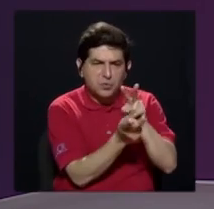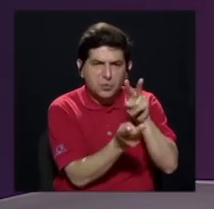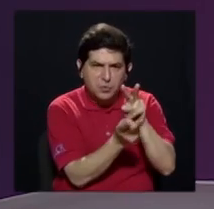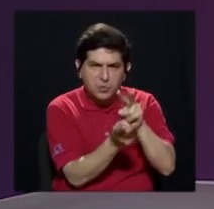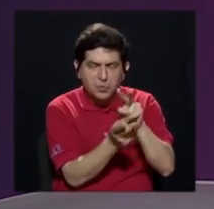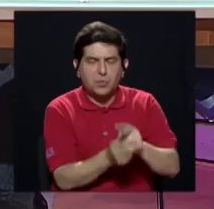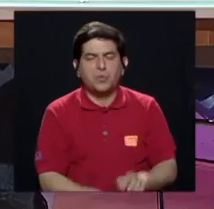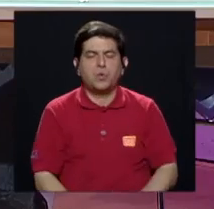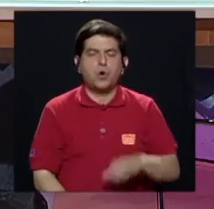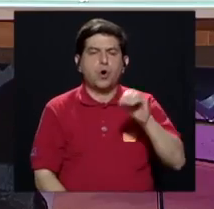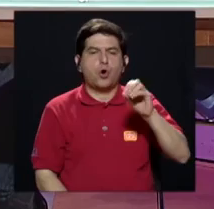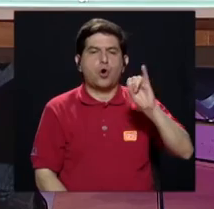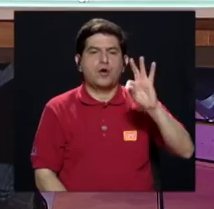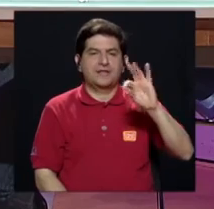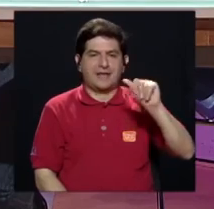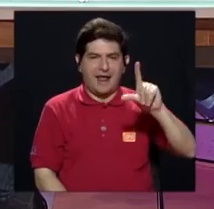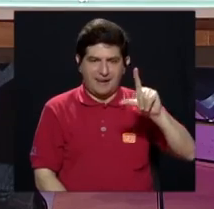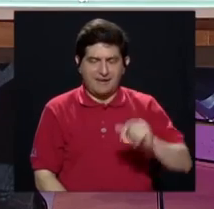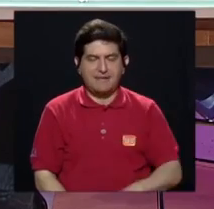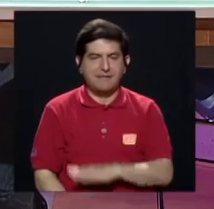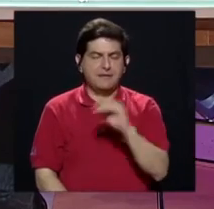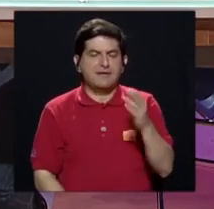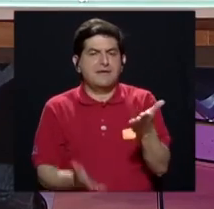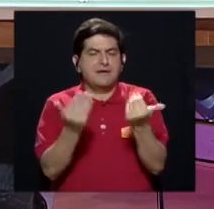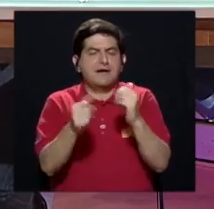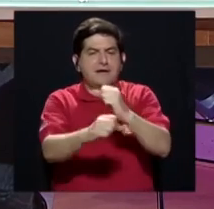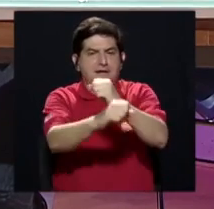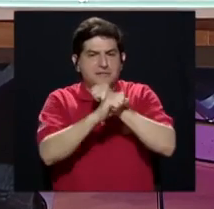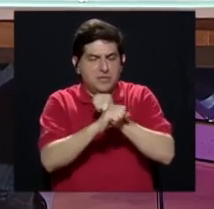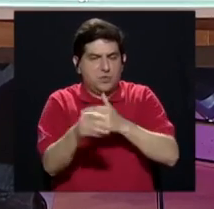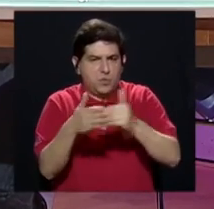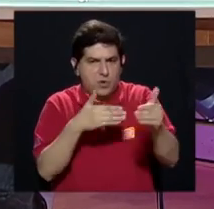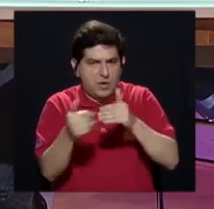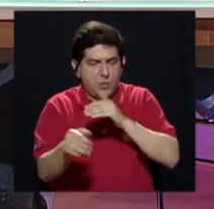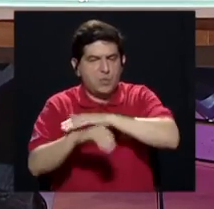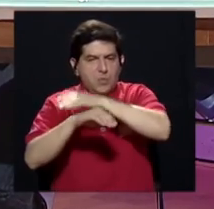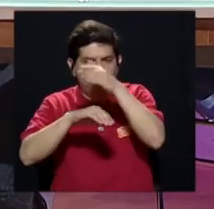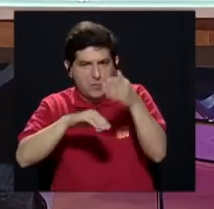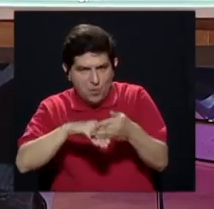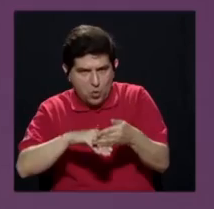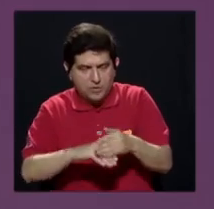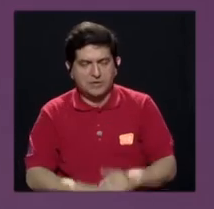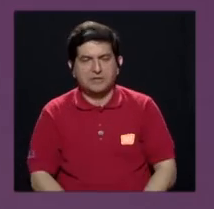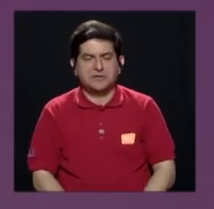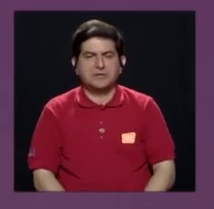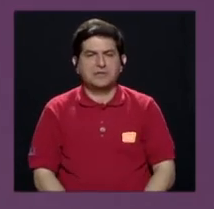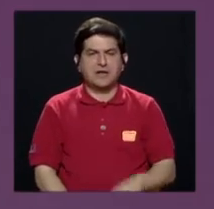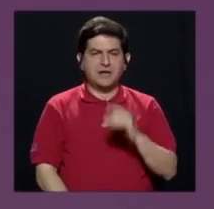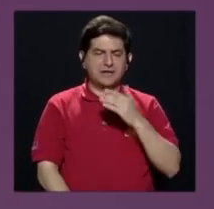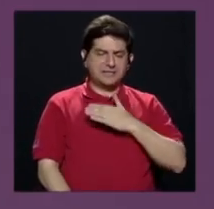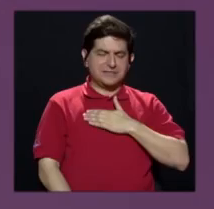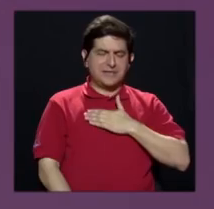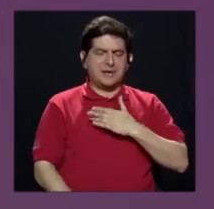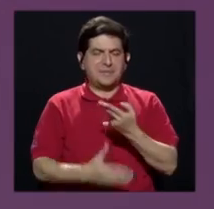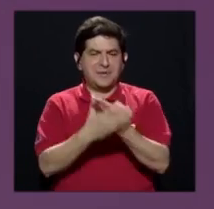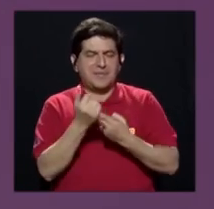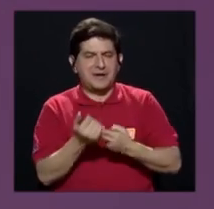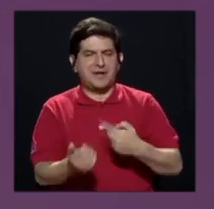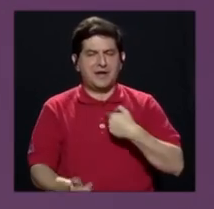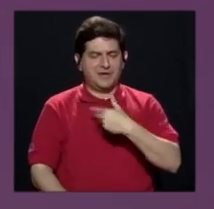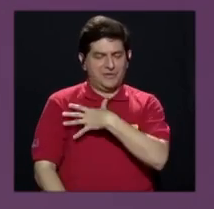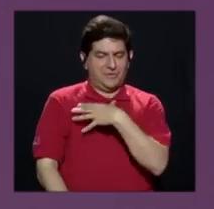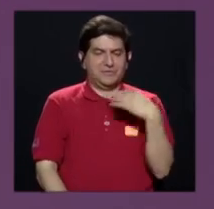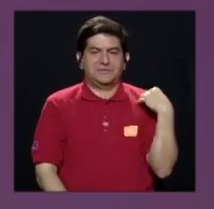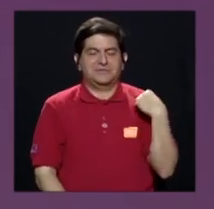coitales y además quiere asegurarse de que a pesar de estar embarazada si les gustó a este a mi pareja mi pareja